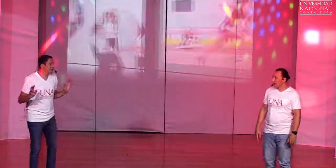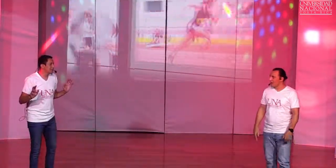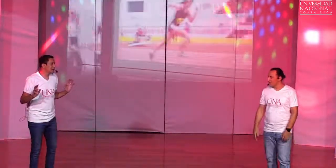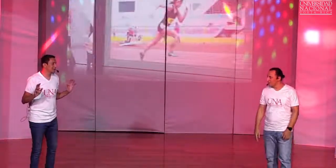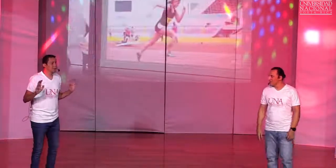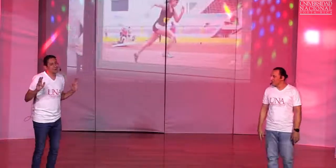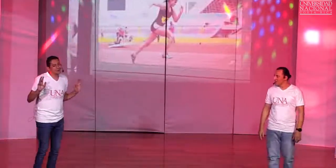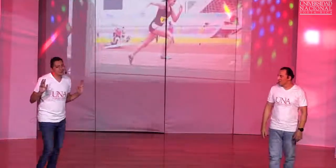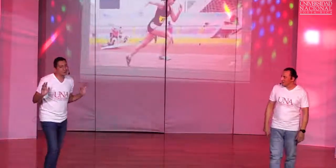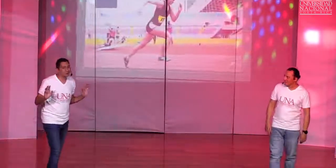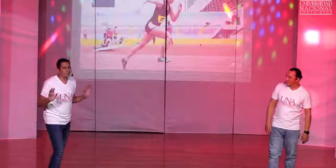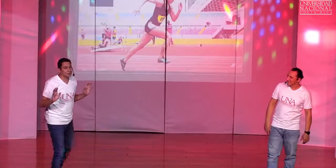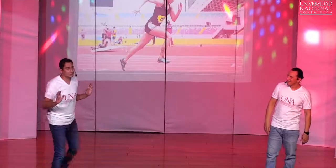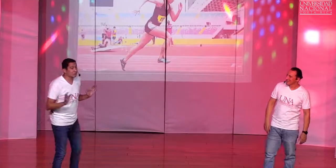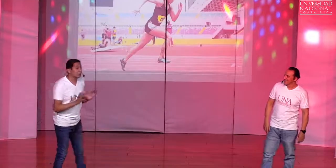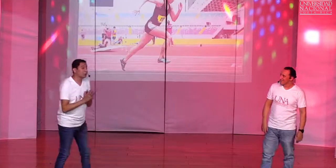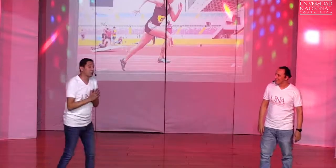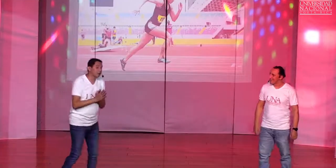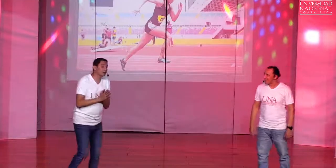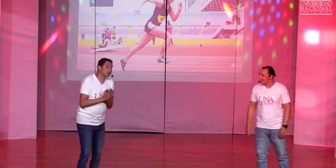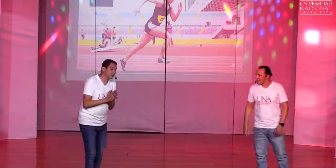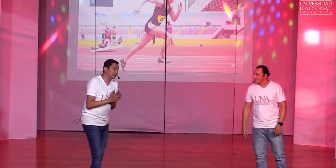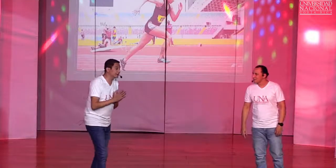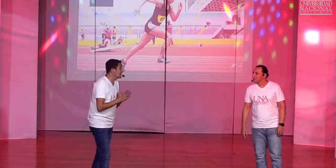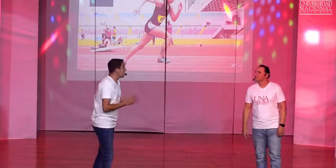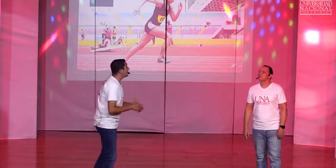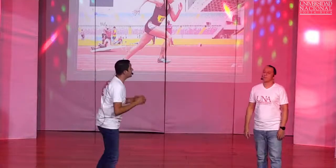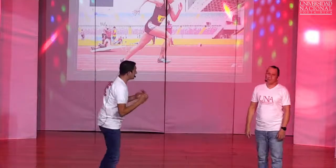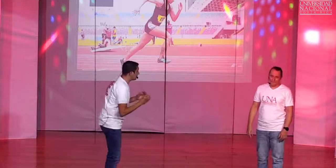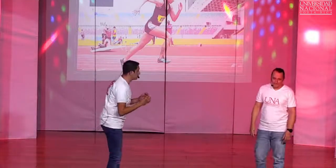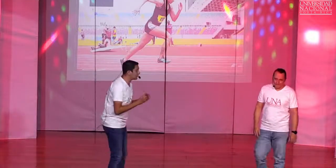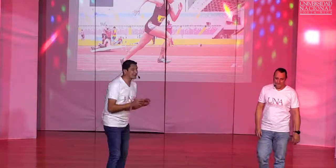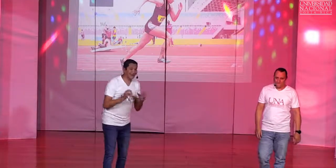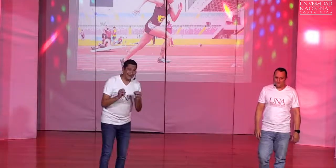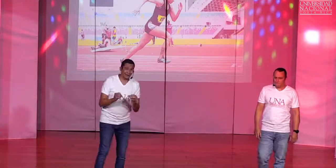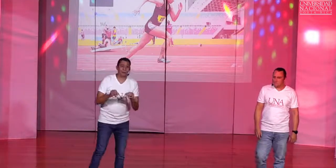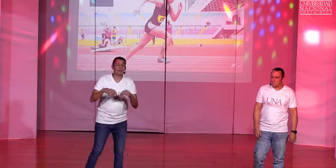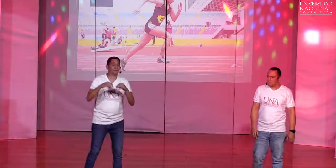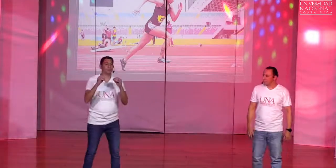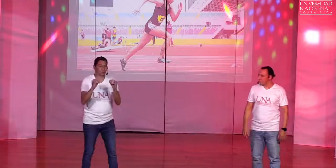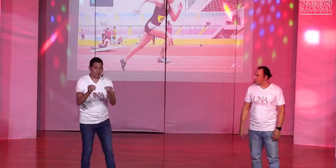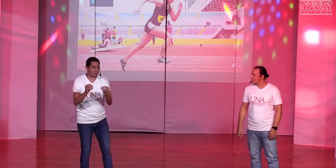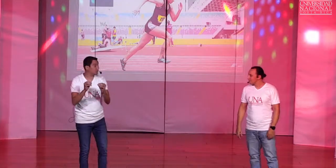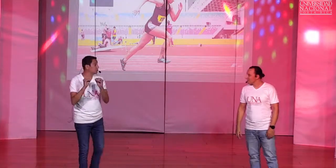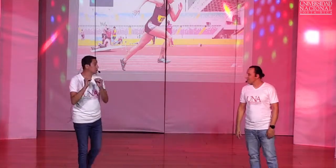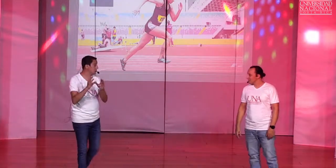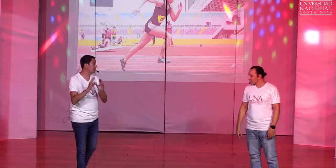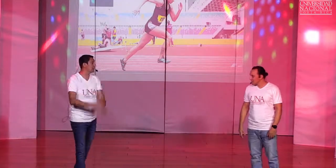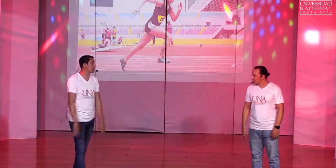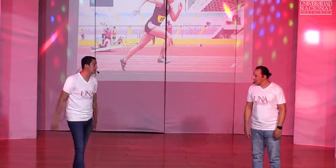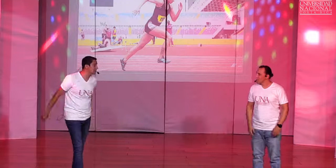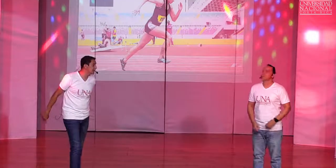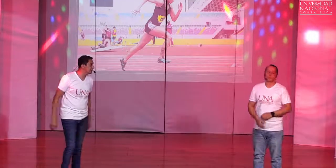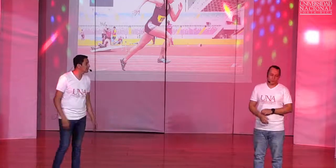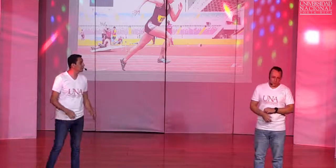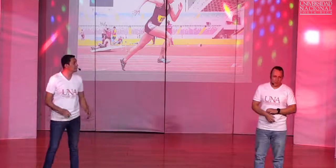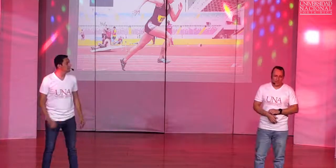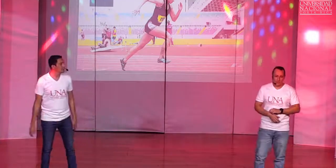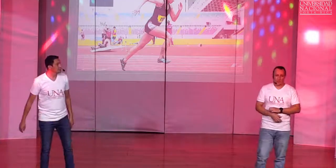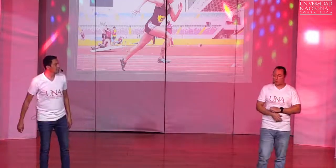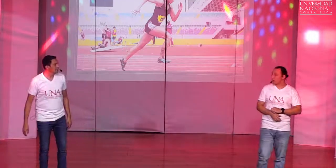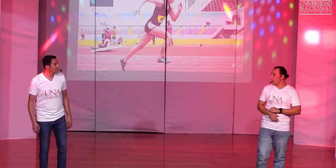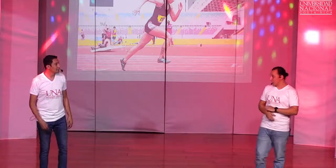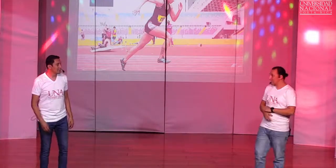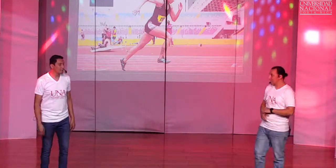Soplémosles para ayudarles, sí. Digámosles uno, entonces, yo creo que podríamos decirles el departamento que está a cargo de este proceso de inducción a la vida universitaria. Muy